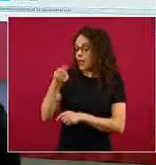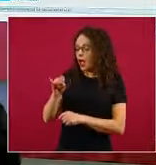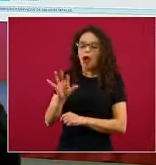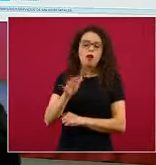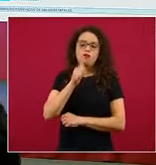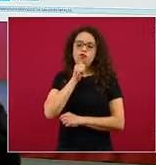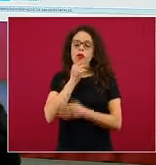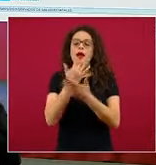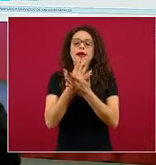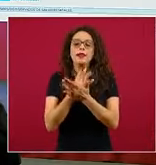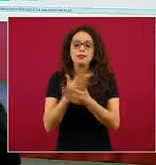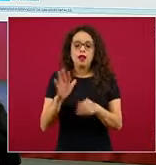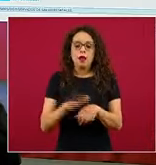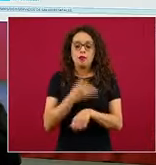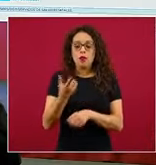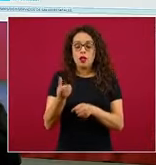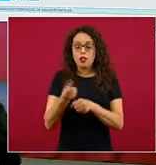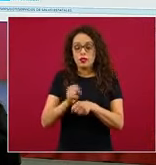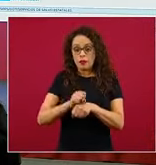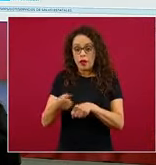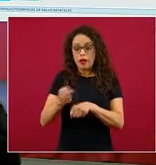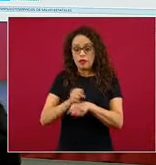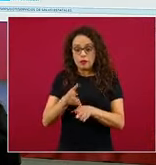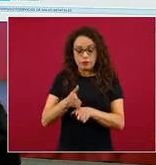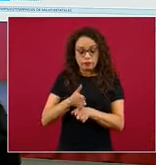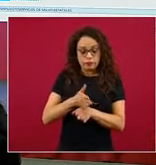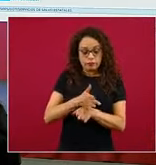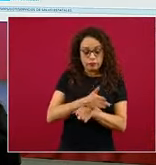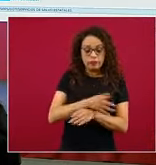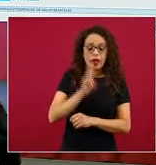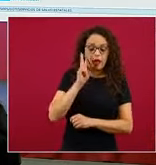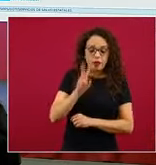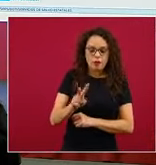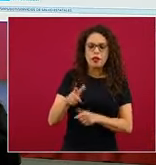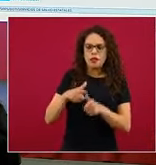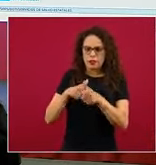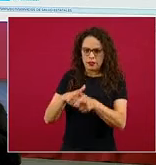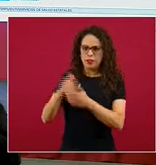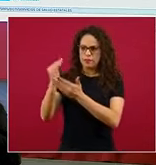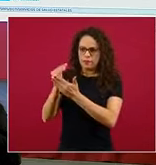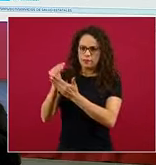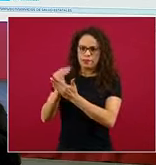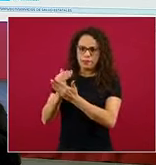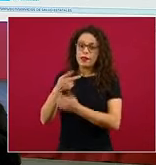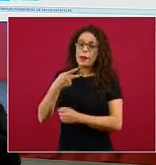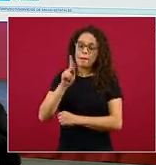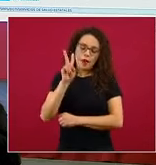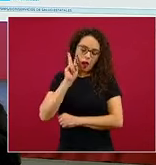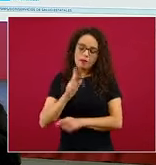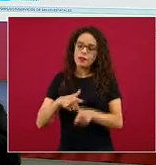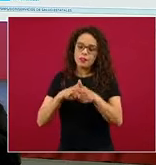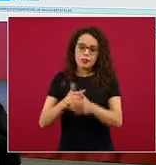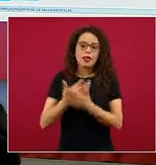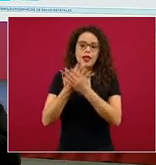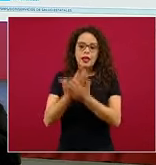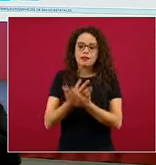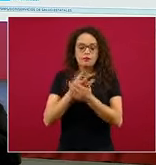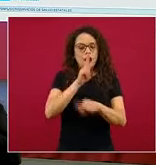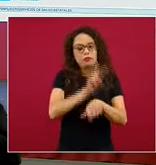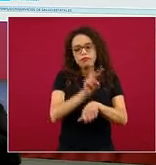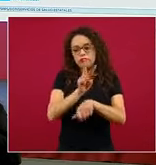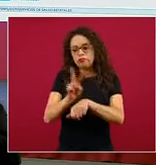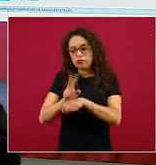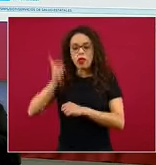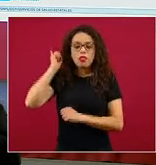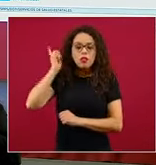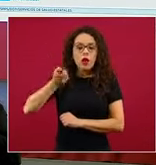todas las semanas previas hemos visto este ascenso, pero bueno, tendremos entonces la expectativa de estar dando un seguimiento diario a